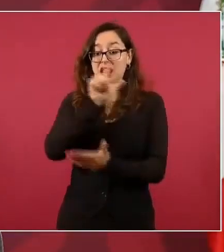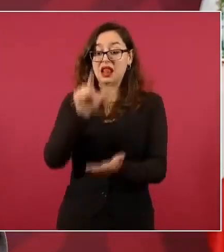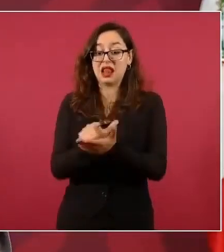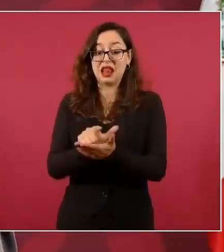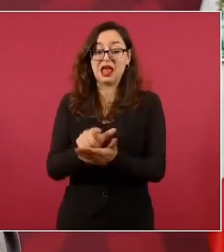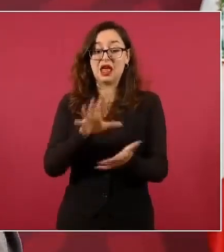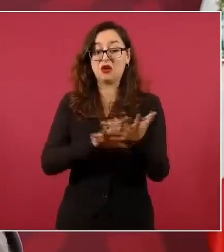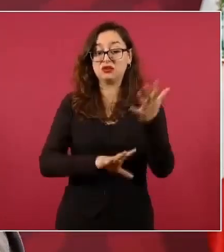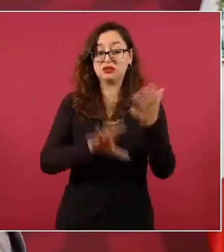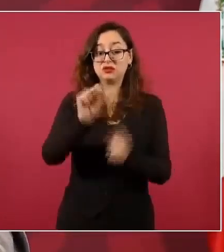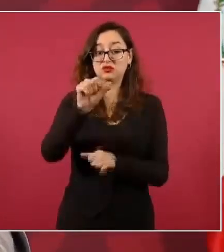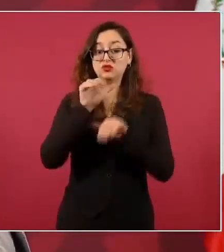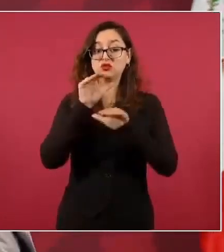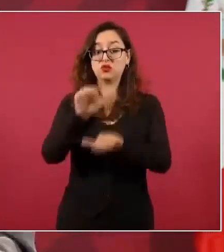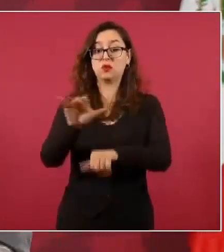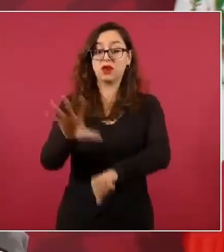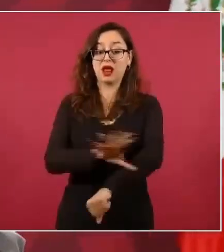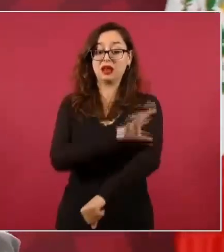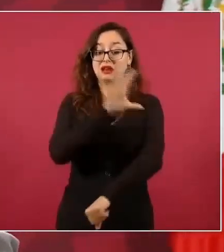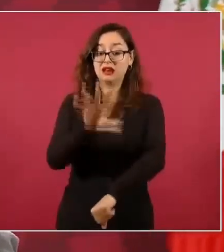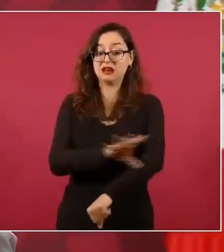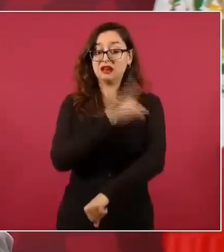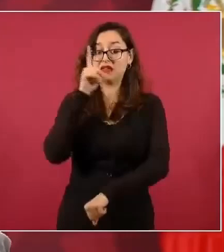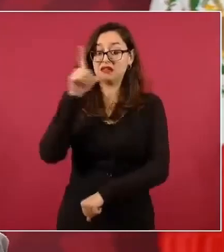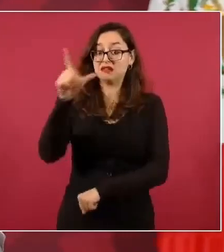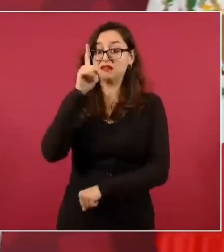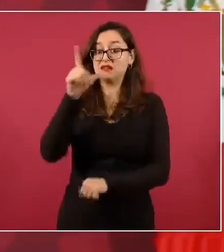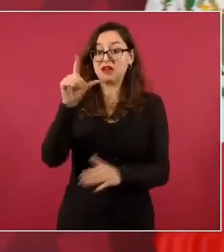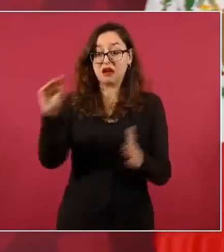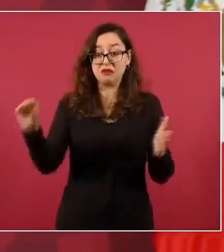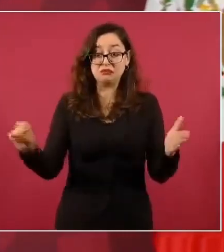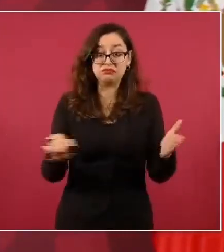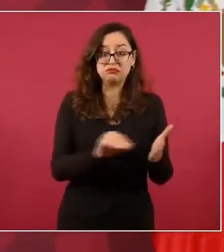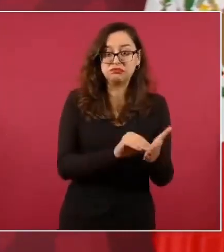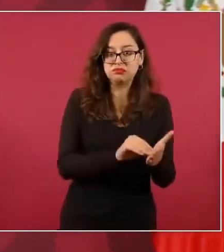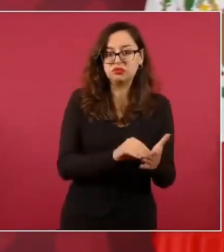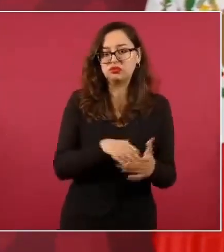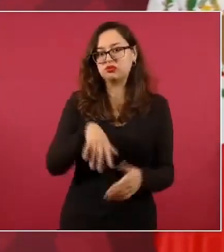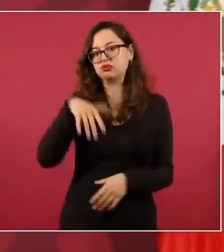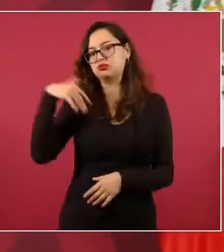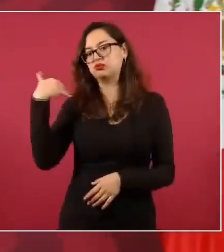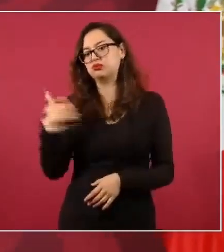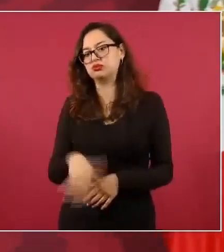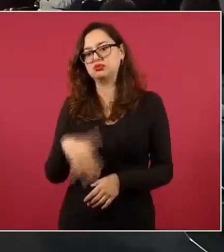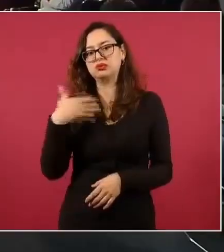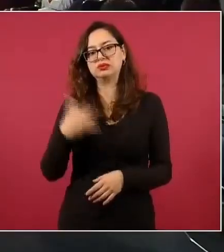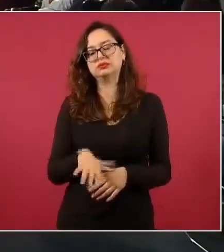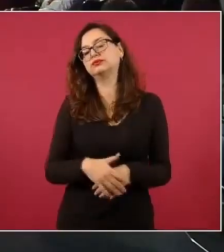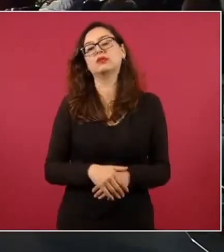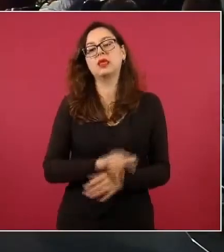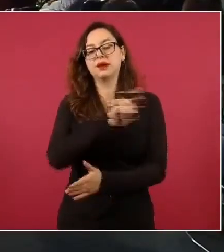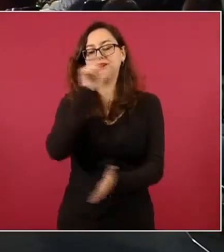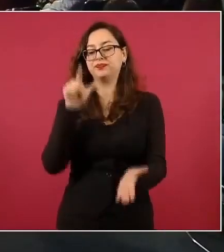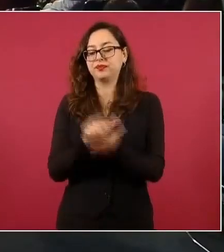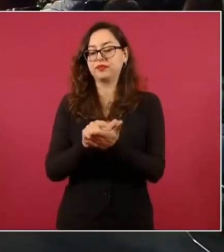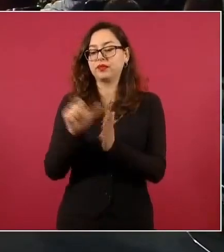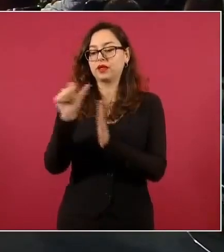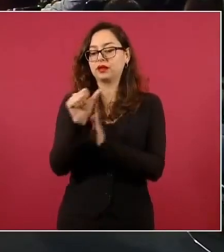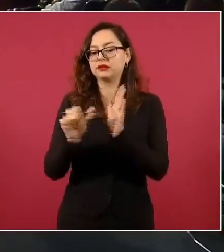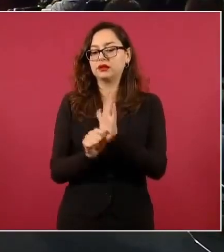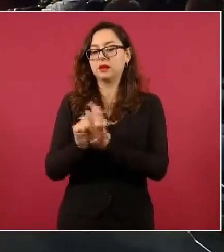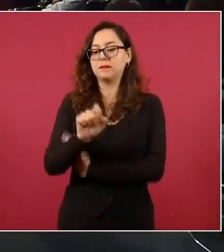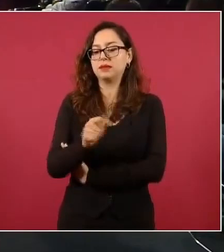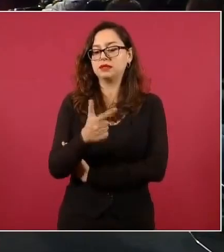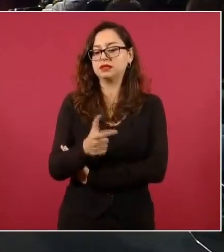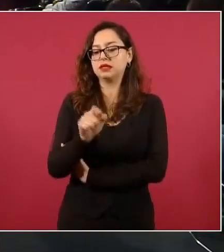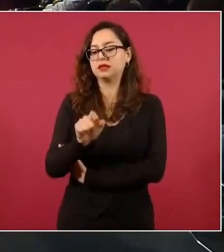que no se conformaron con reformar el artículo 27, el artículo 25, el